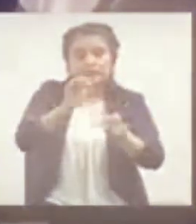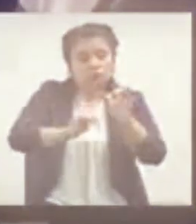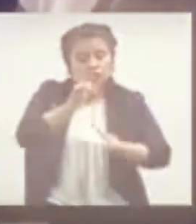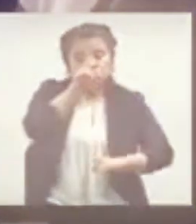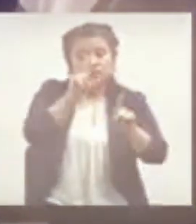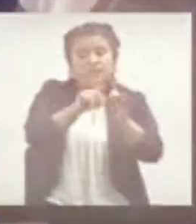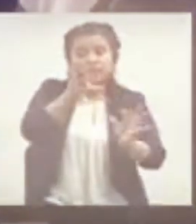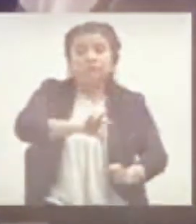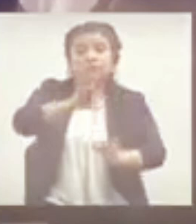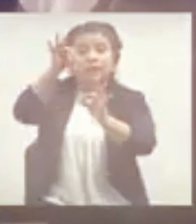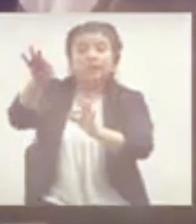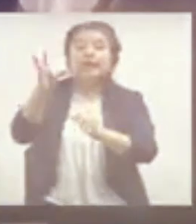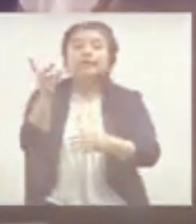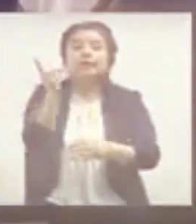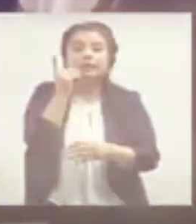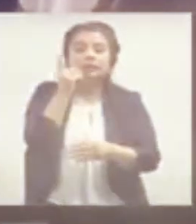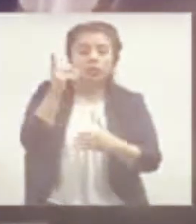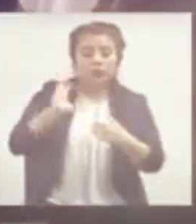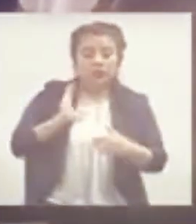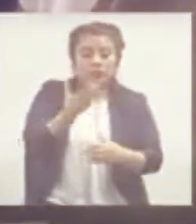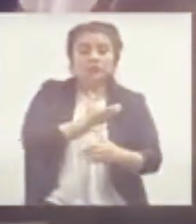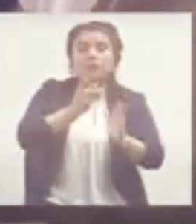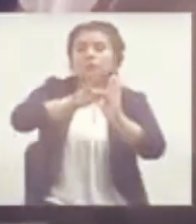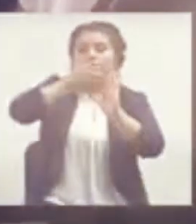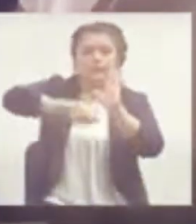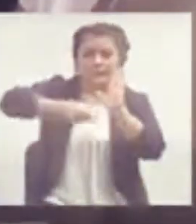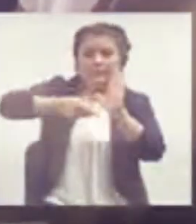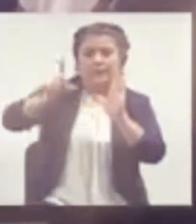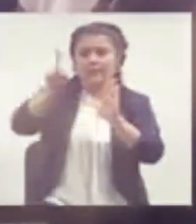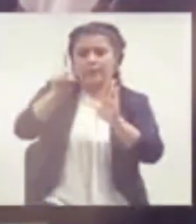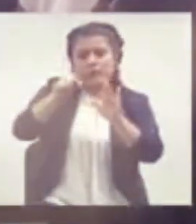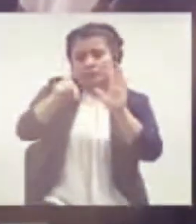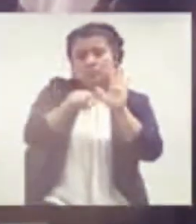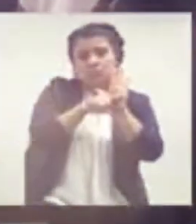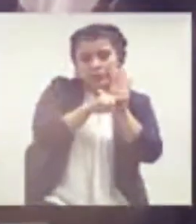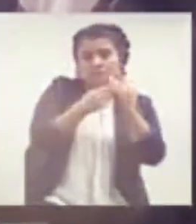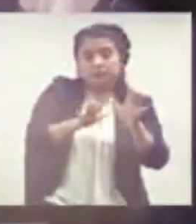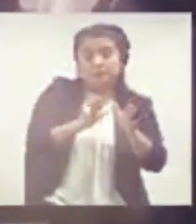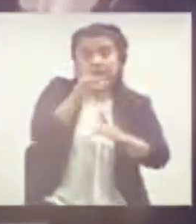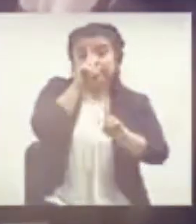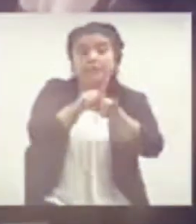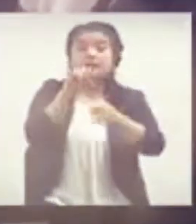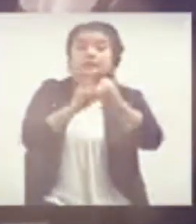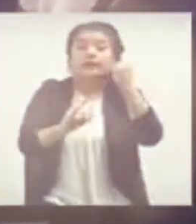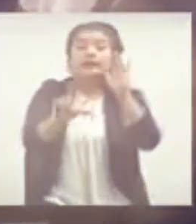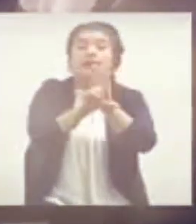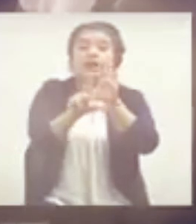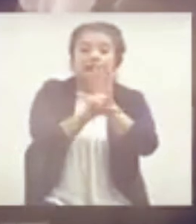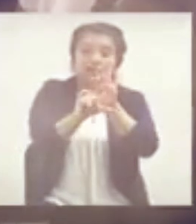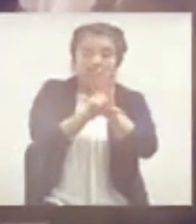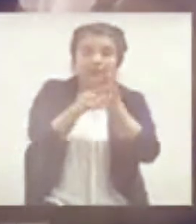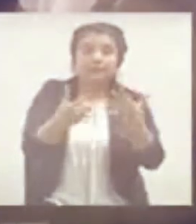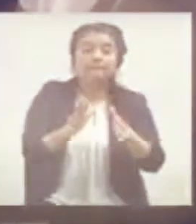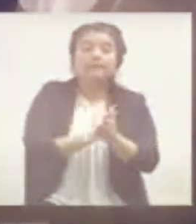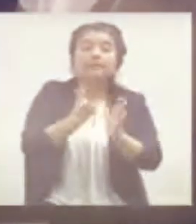procederemos a trasladar a dirección legislativa como dictamen desfavorable. Y por último, tenemos el nuevo